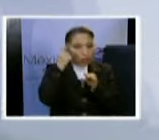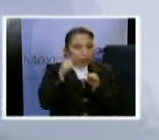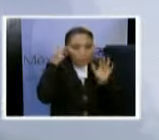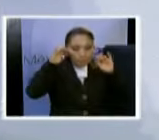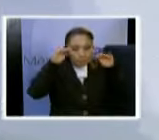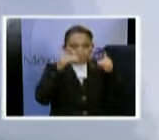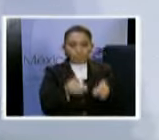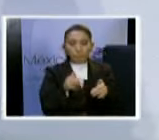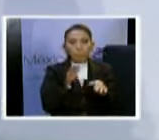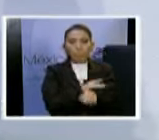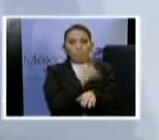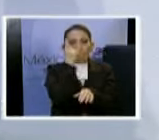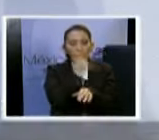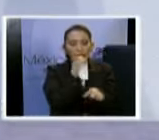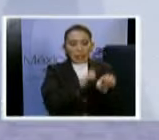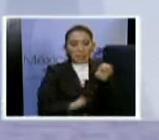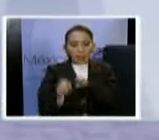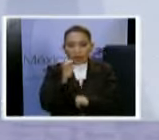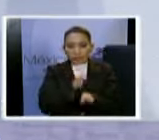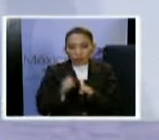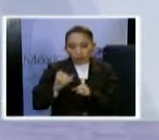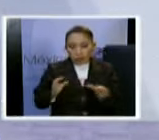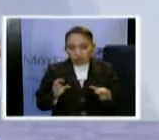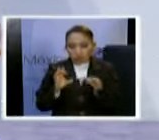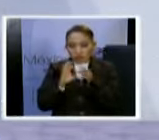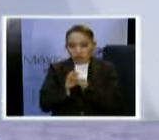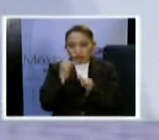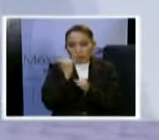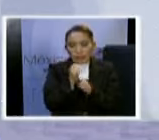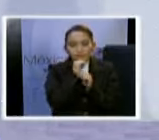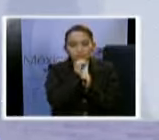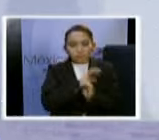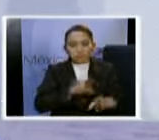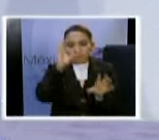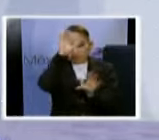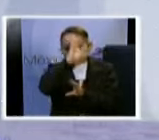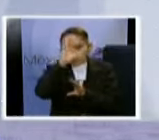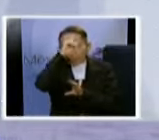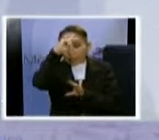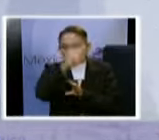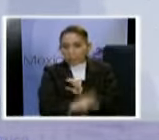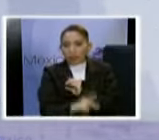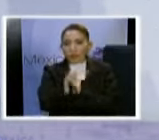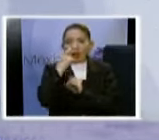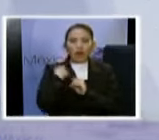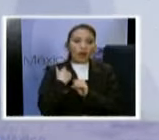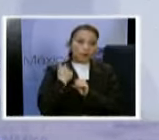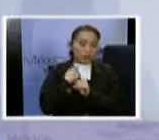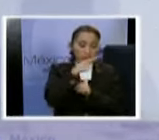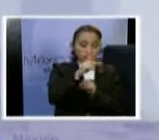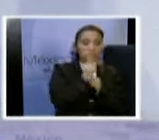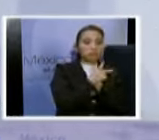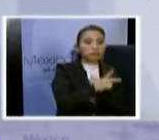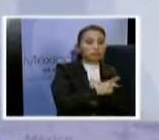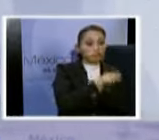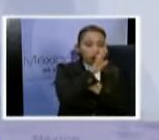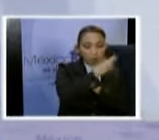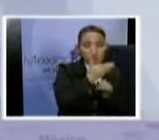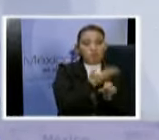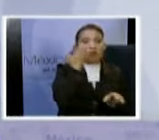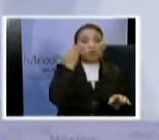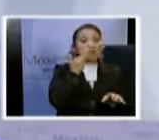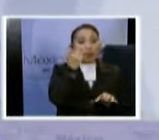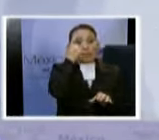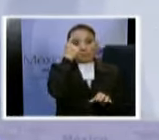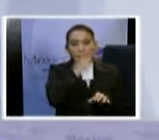concertación con la Embajada y desde luego la promoción cultural de México. Canadá es un país muy propicio